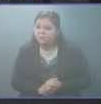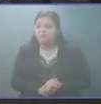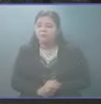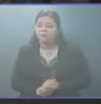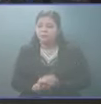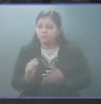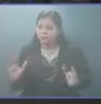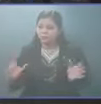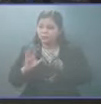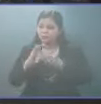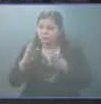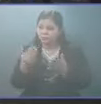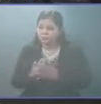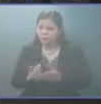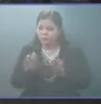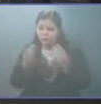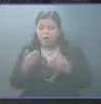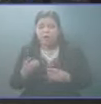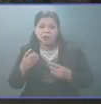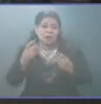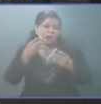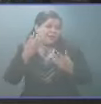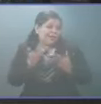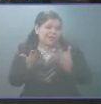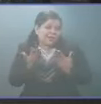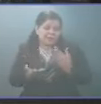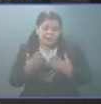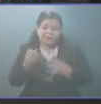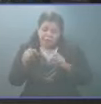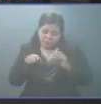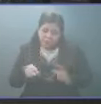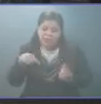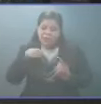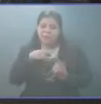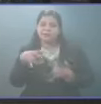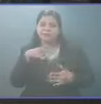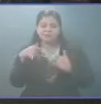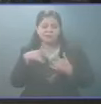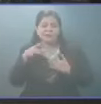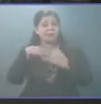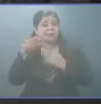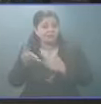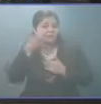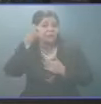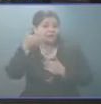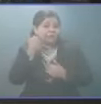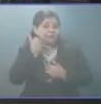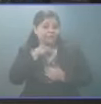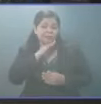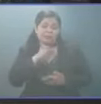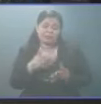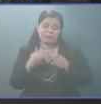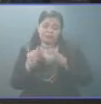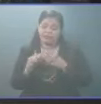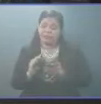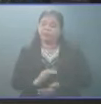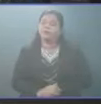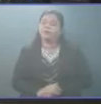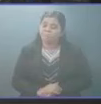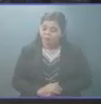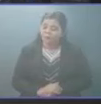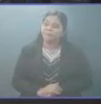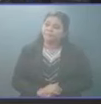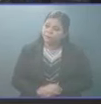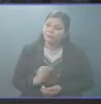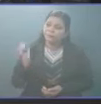una etapa de depresión? Que eso también puede desencadenar otro tipo de enfermedades. Sí, fíjese que la depresión